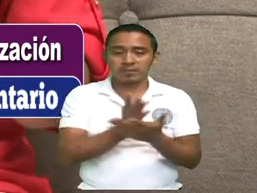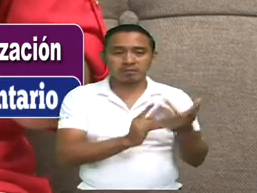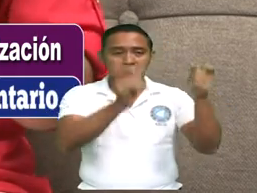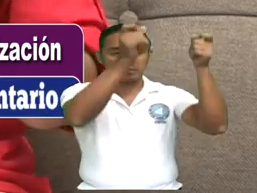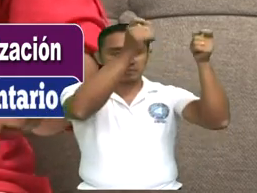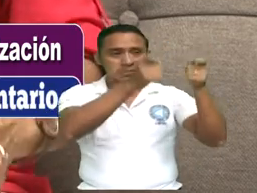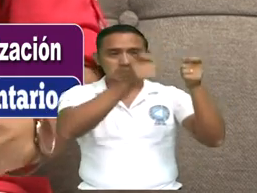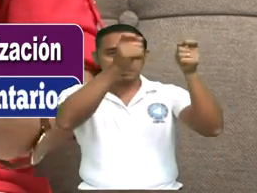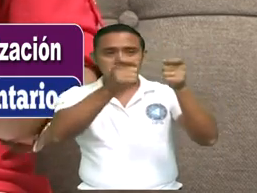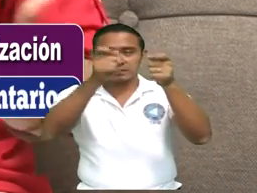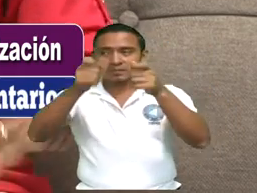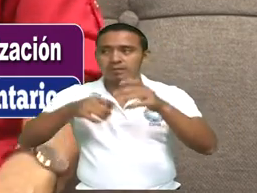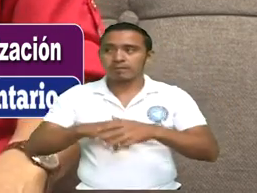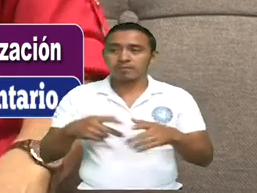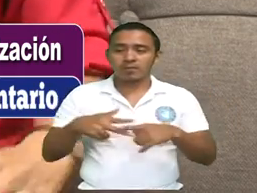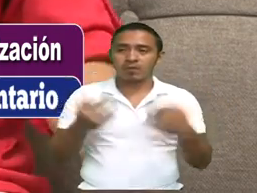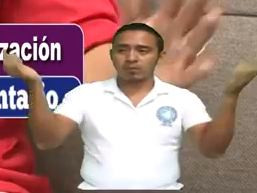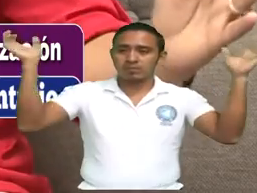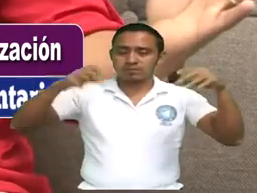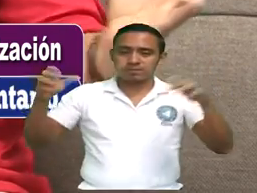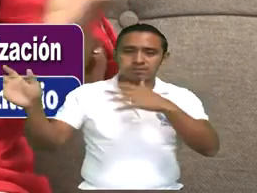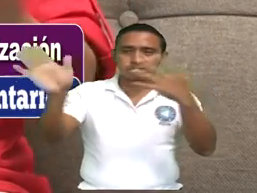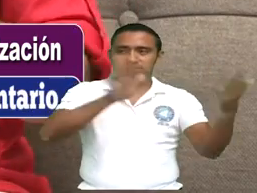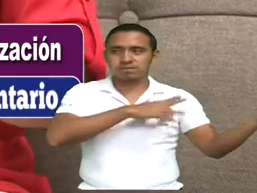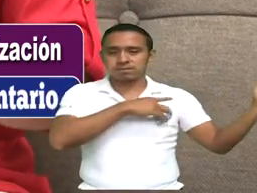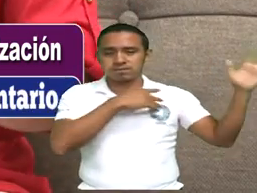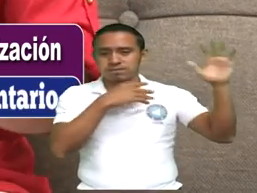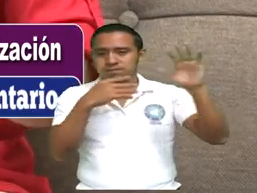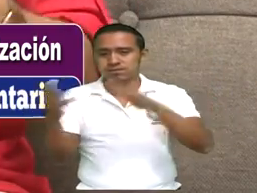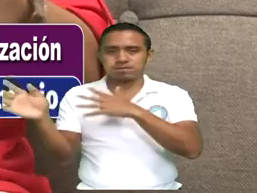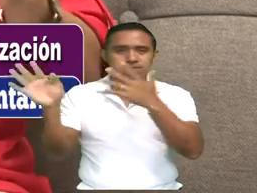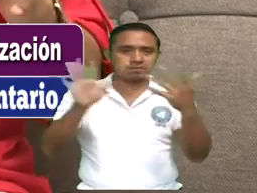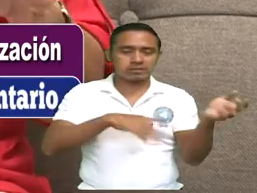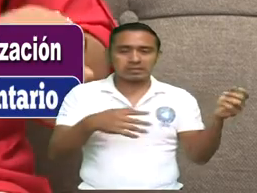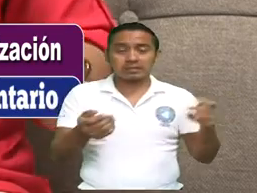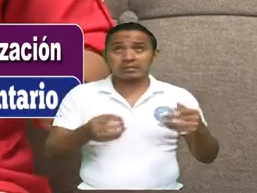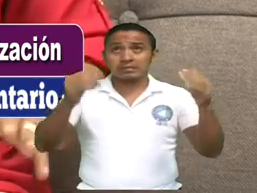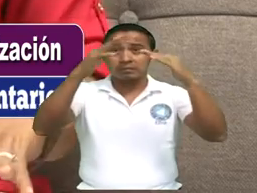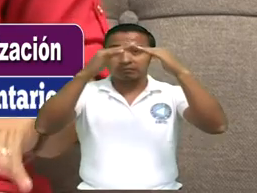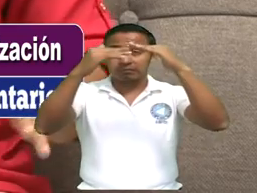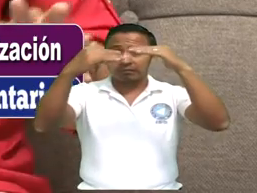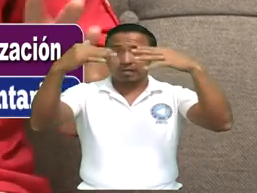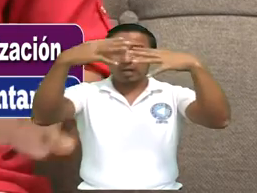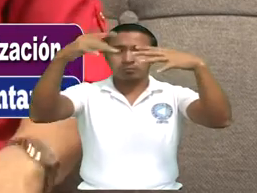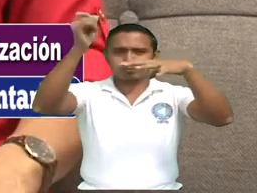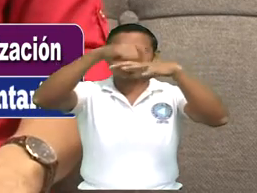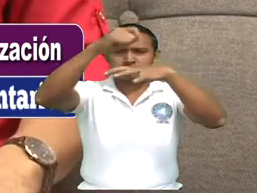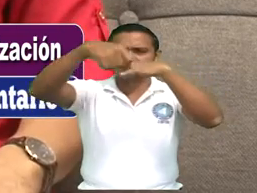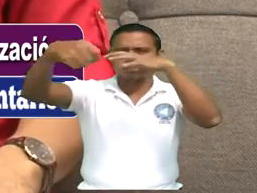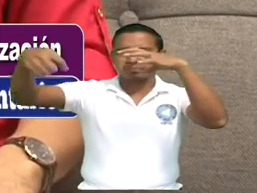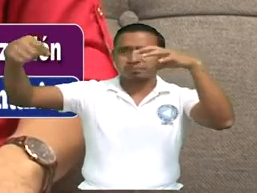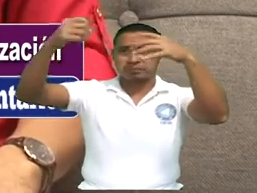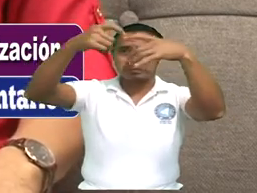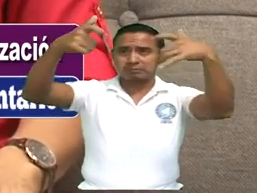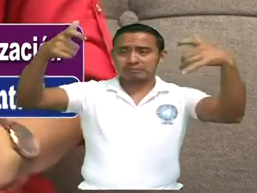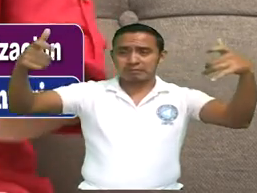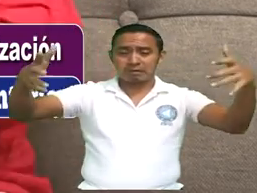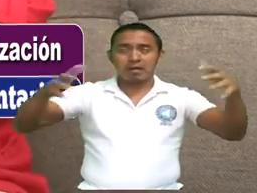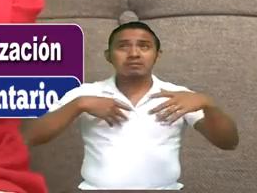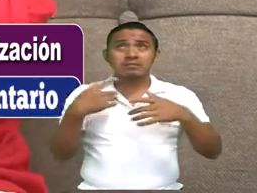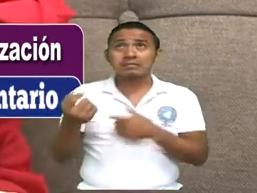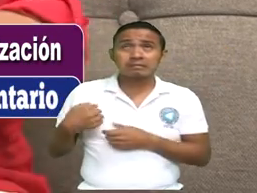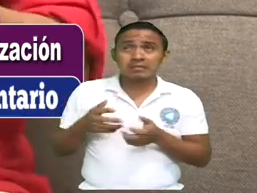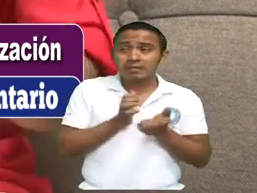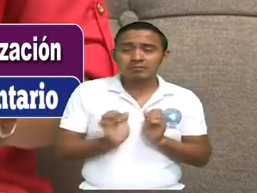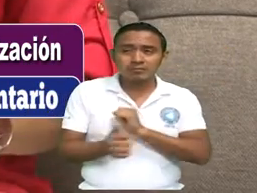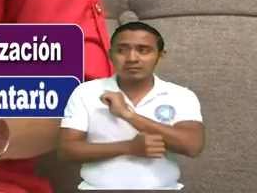barrotes, y entonces cuando comenzaba a llover con viento, el agua comenzaba a entrar, y el techo era un colador también cayendo, entonces tenías que andar corriendo